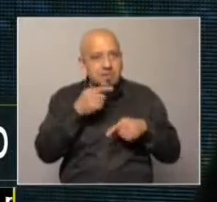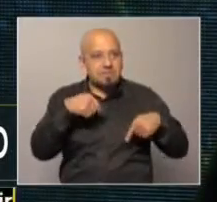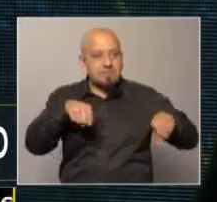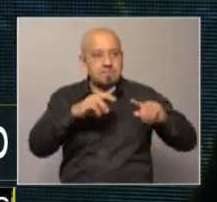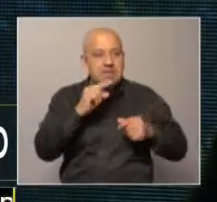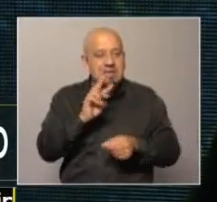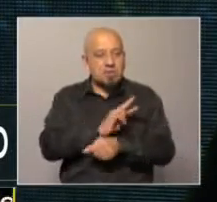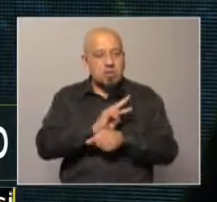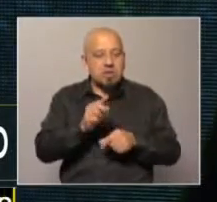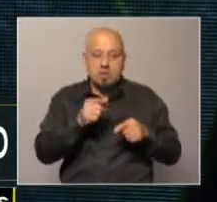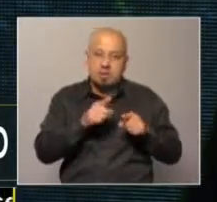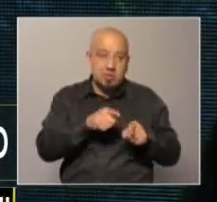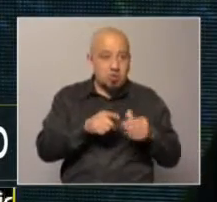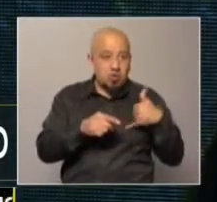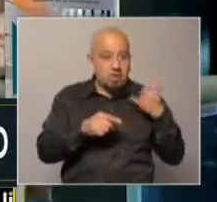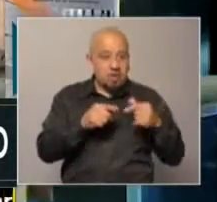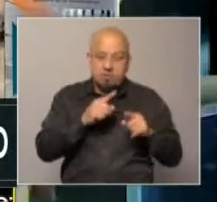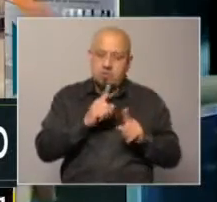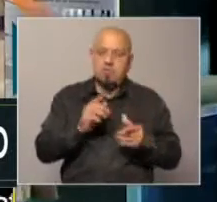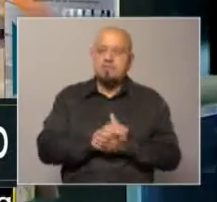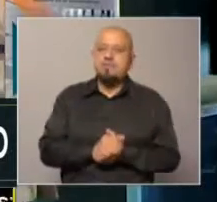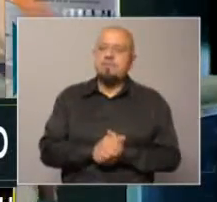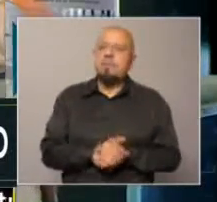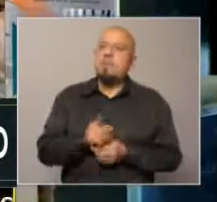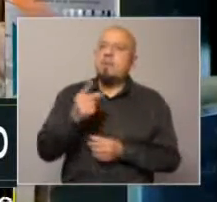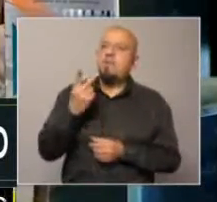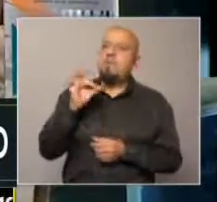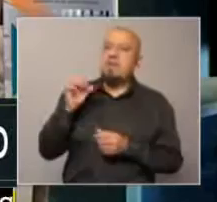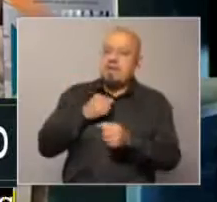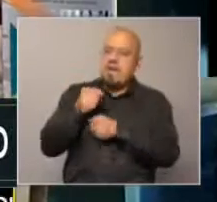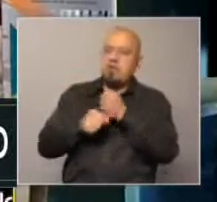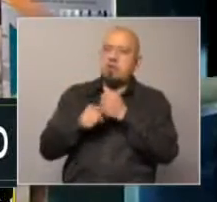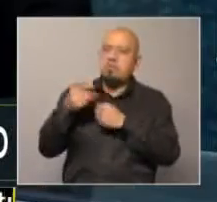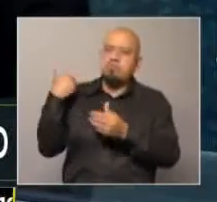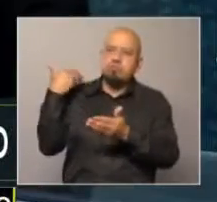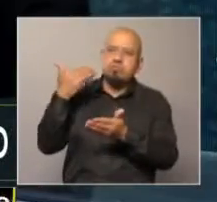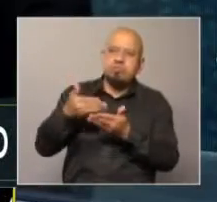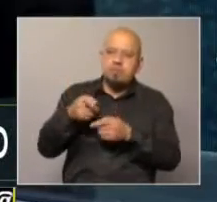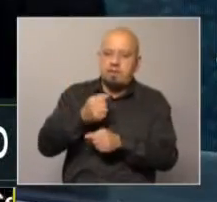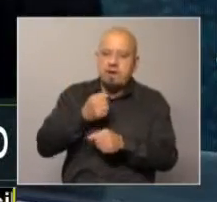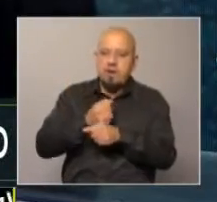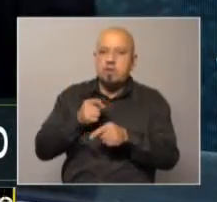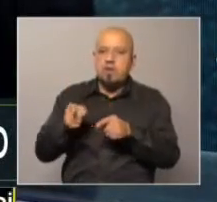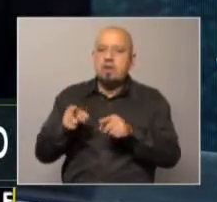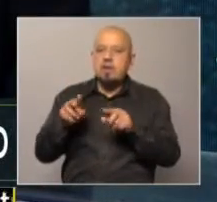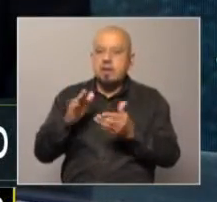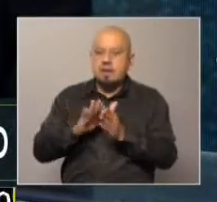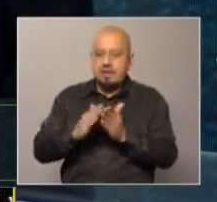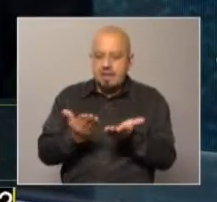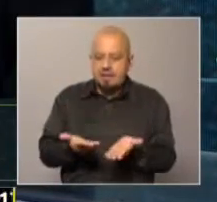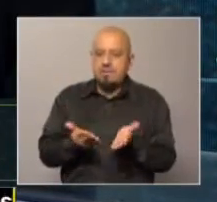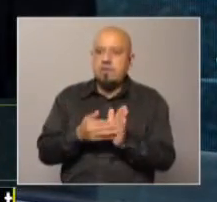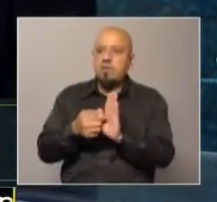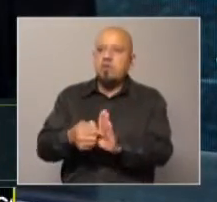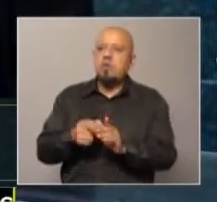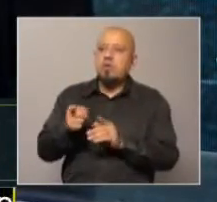la seguridad nacional. Diego, vos hace como 20 años que venís trabajando en este tema. En este libro en particular, Te pesa